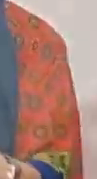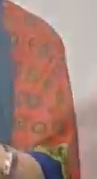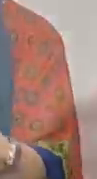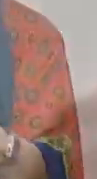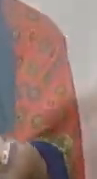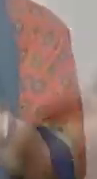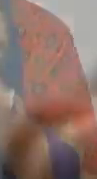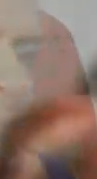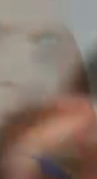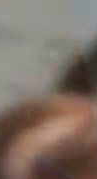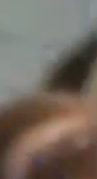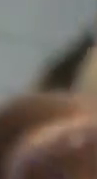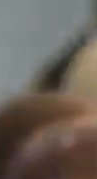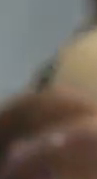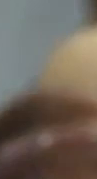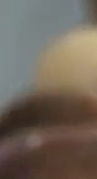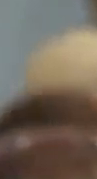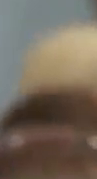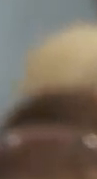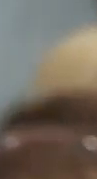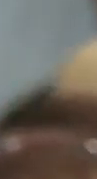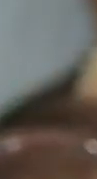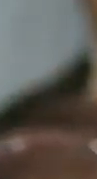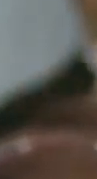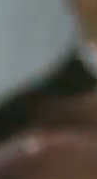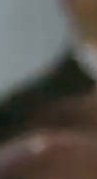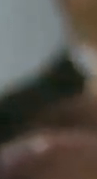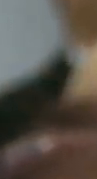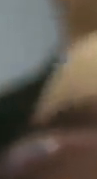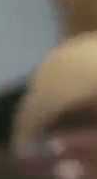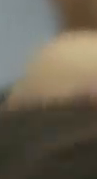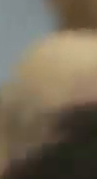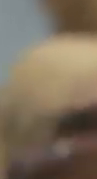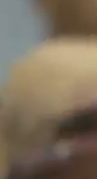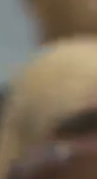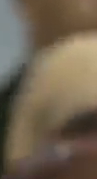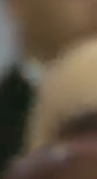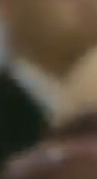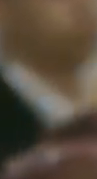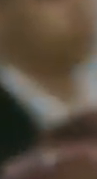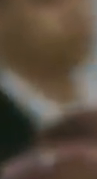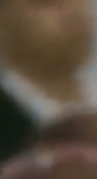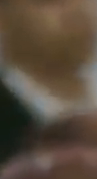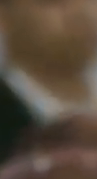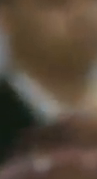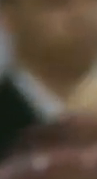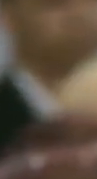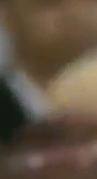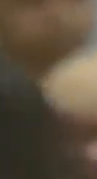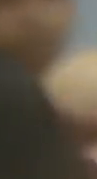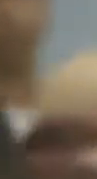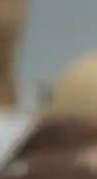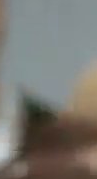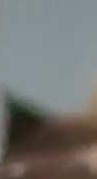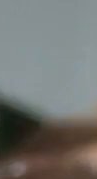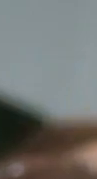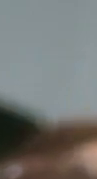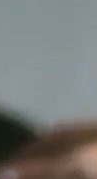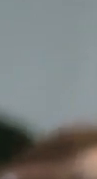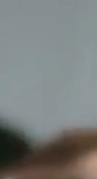Dama rebelde, con su espada y su bandera, sale a defender la patria de Bolívar